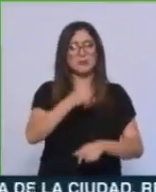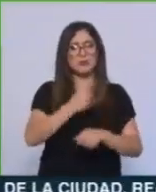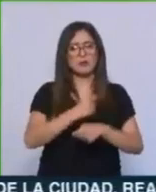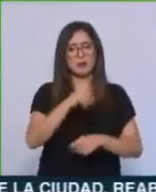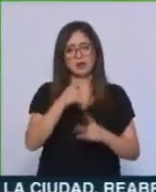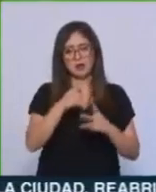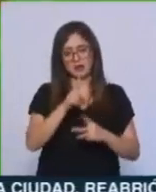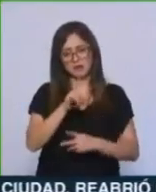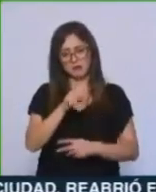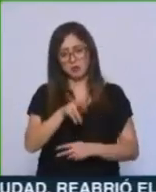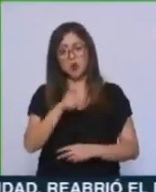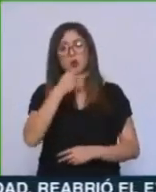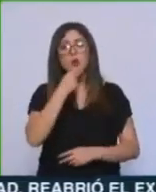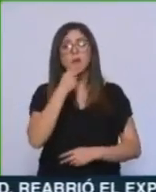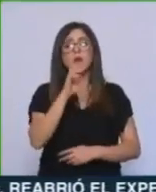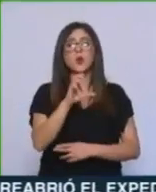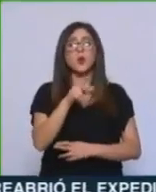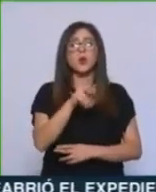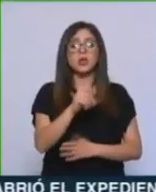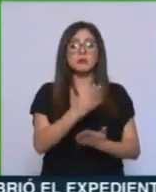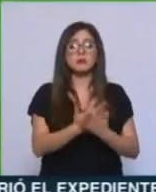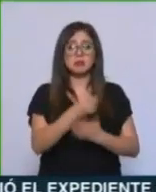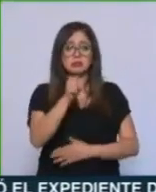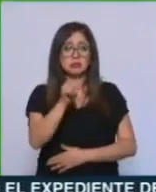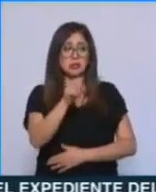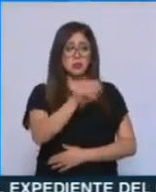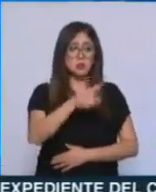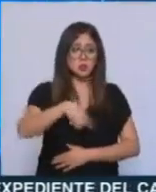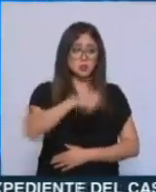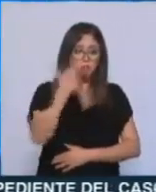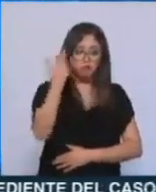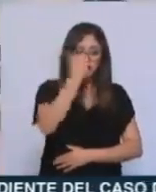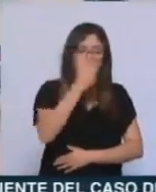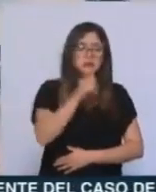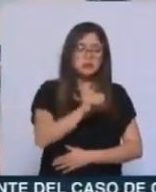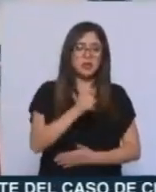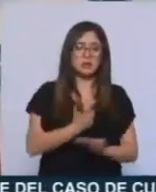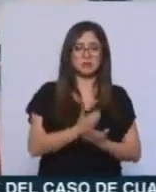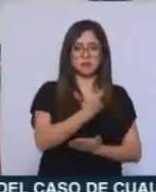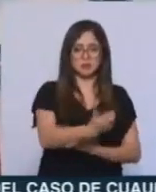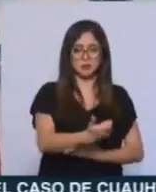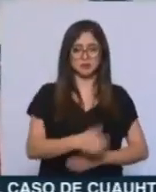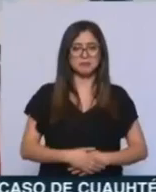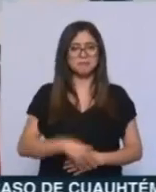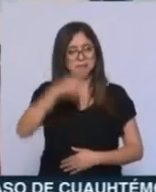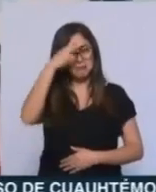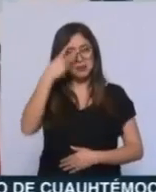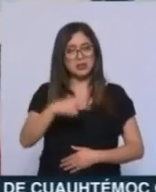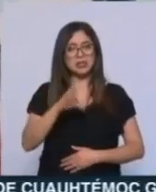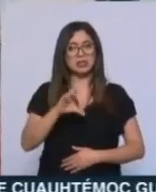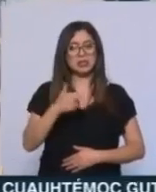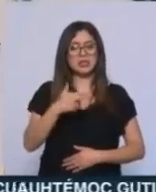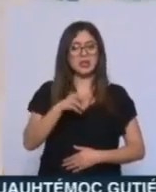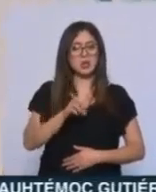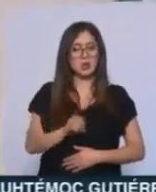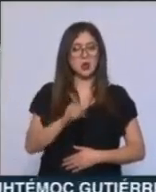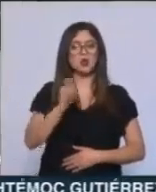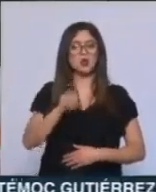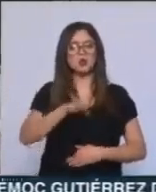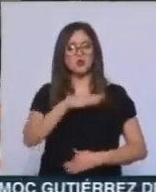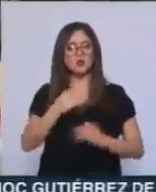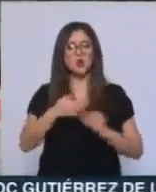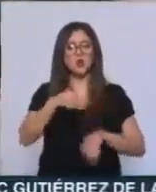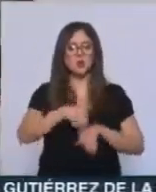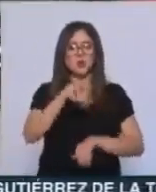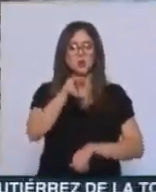división. Curi tendrá que esperar a que el pago sea aprobado por una auditoría. El mexicano Sergio Checo Pérez finalizó en la posición